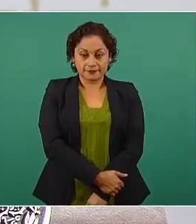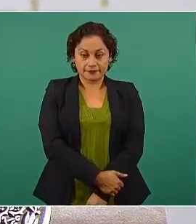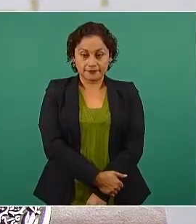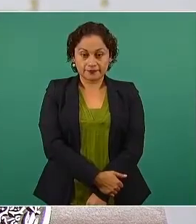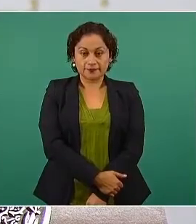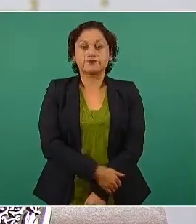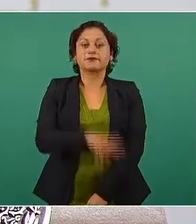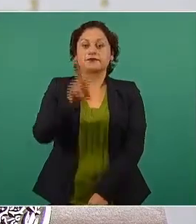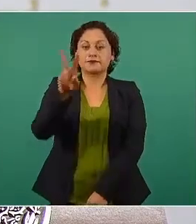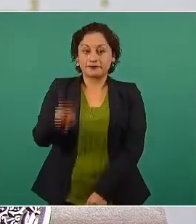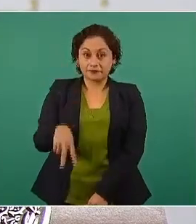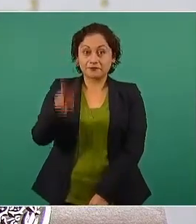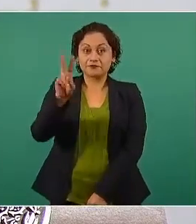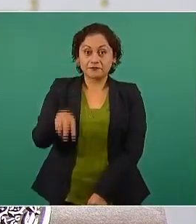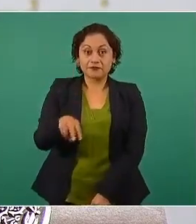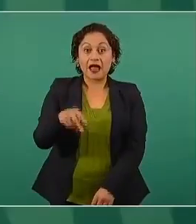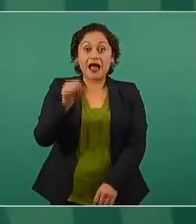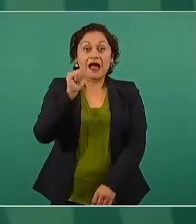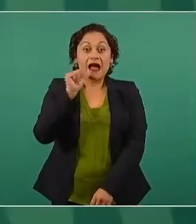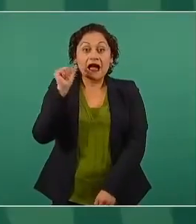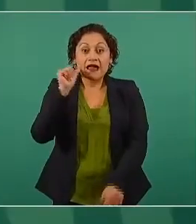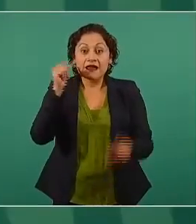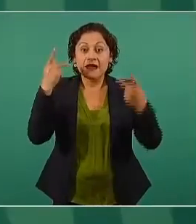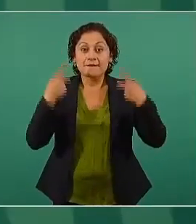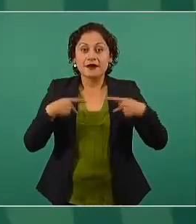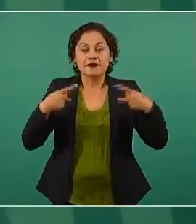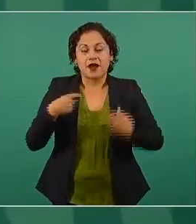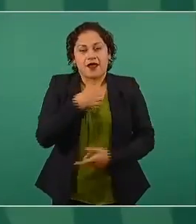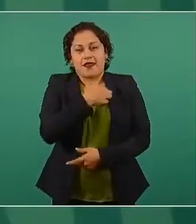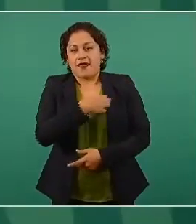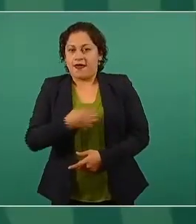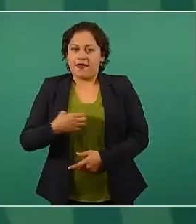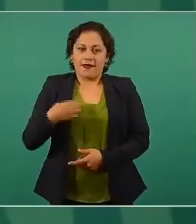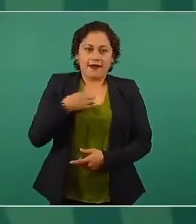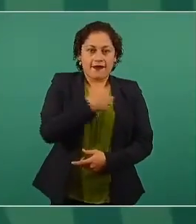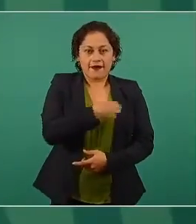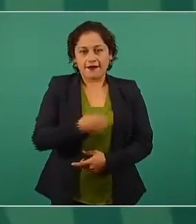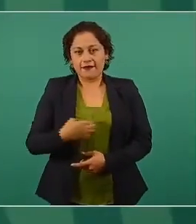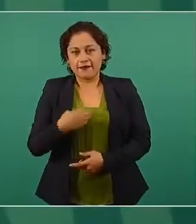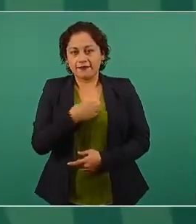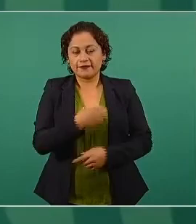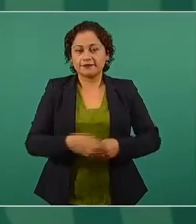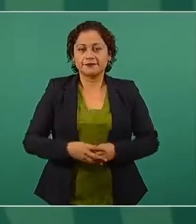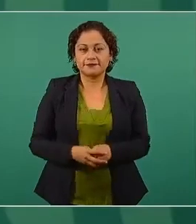Estaba muy contenta la gente, los